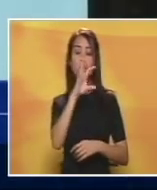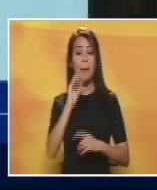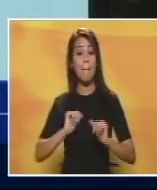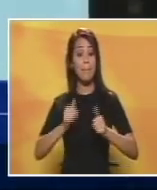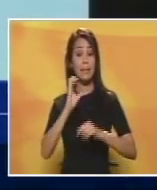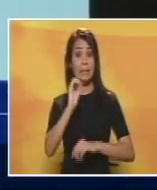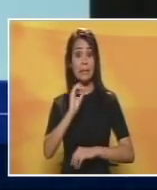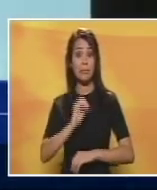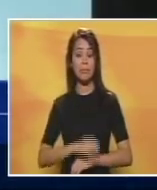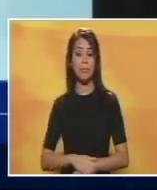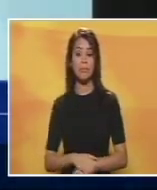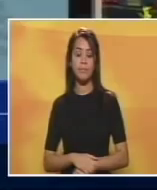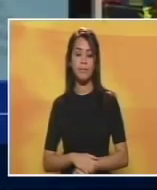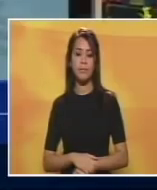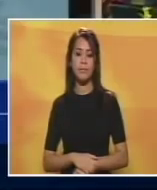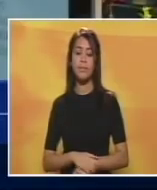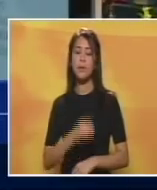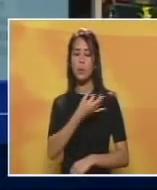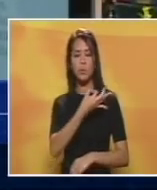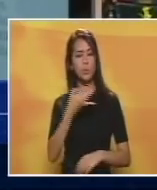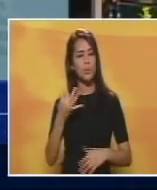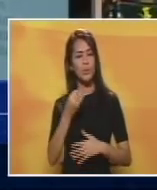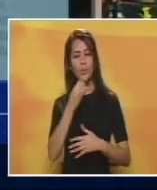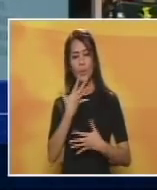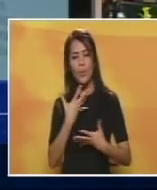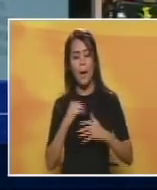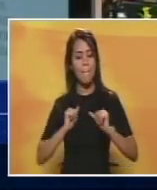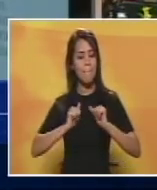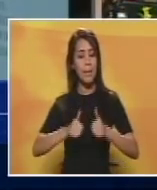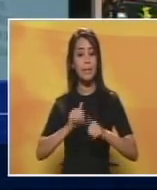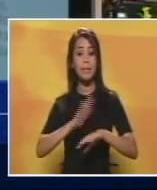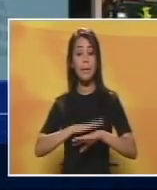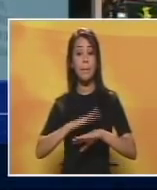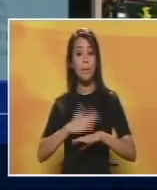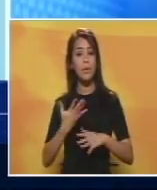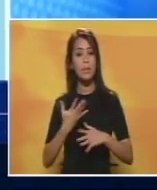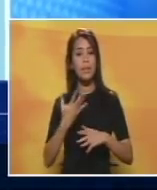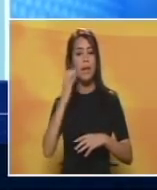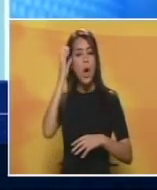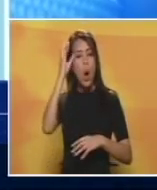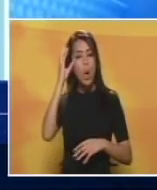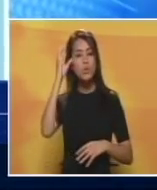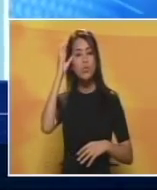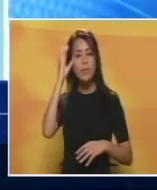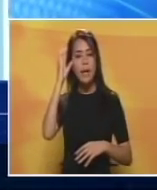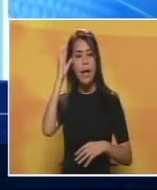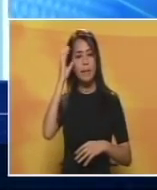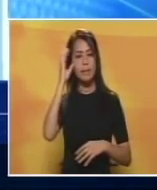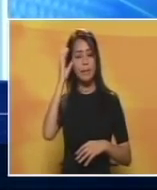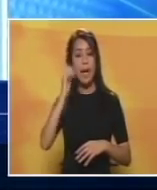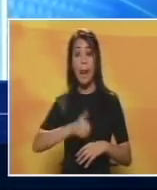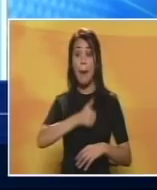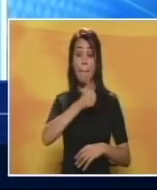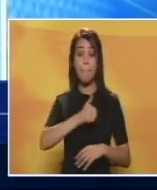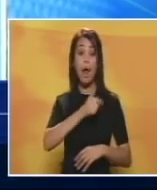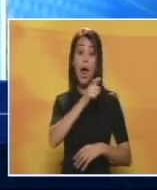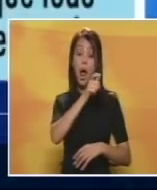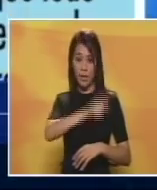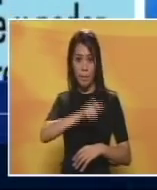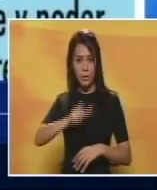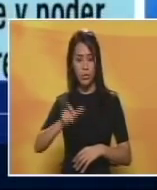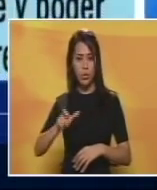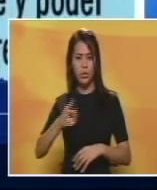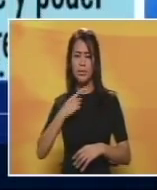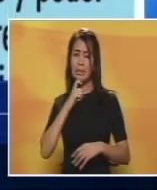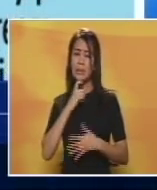cero. Me parece una excelente iniciativa porque así damos conciencia a las demás personas sobre lo que es lo